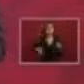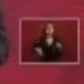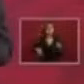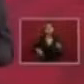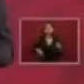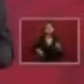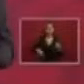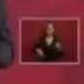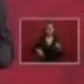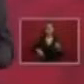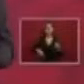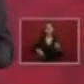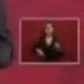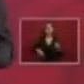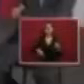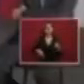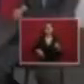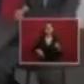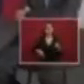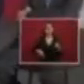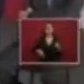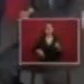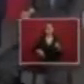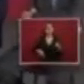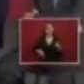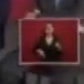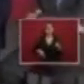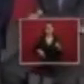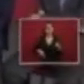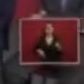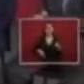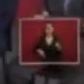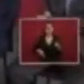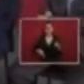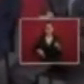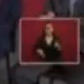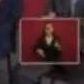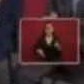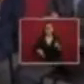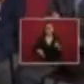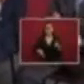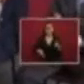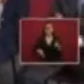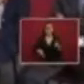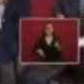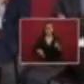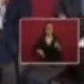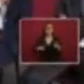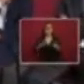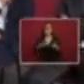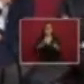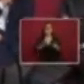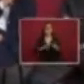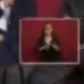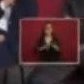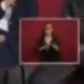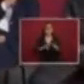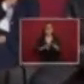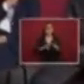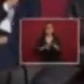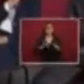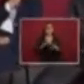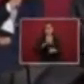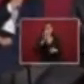opinión pública, porque bueno, hay un proceso de por medio, pero la percepción pública en algún sentido ya juzgó es un